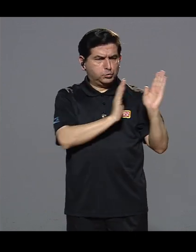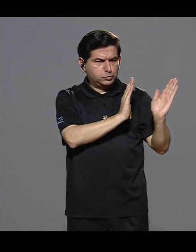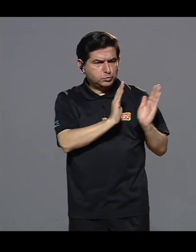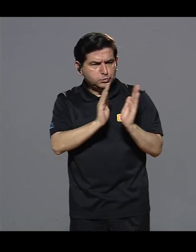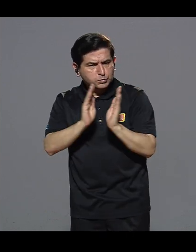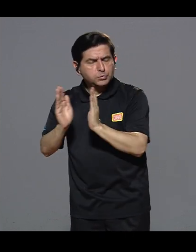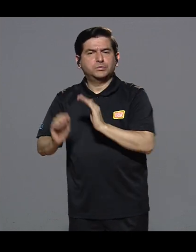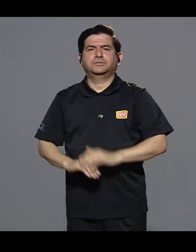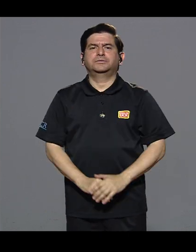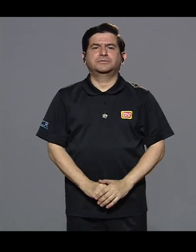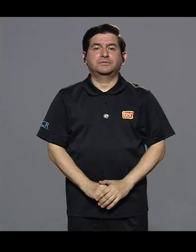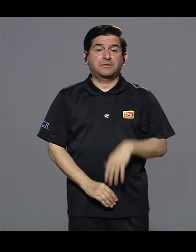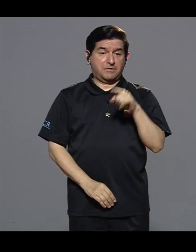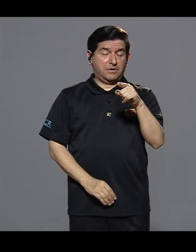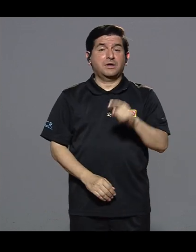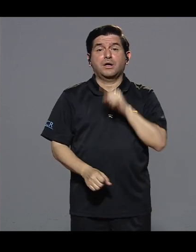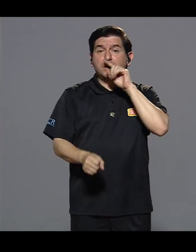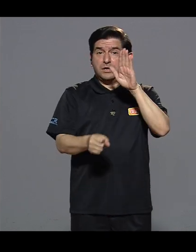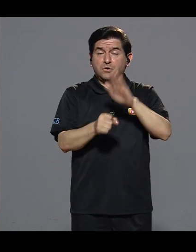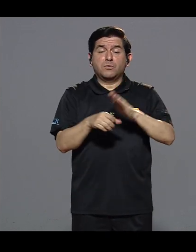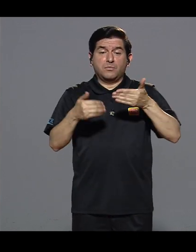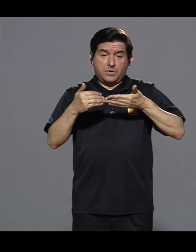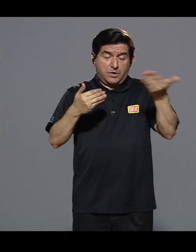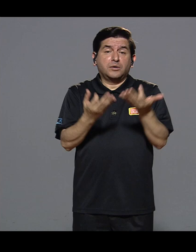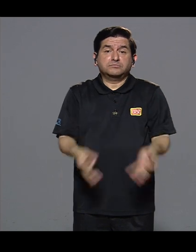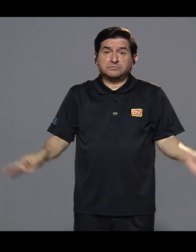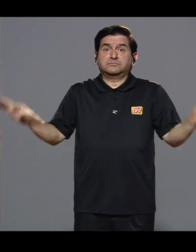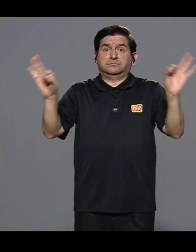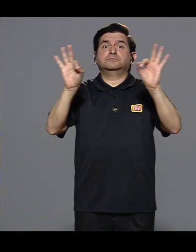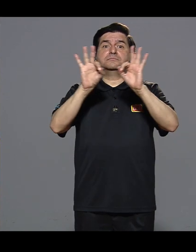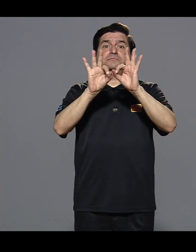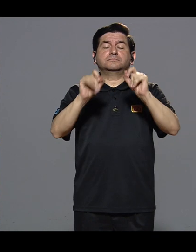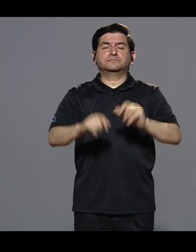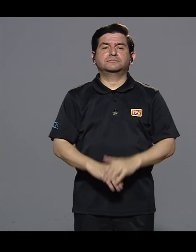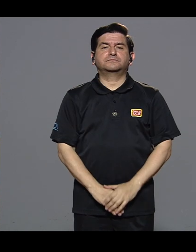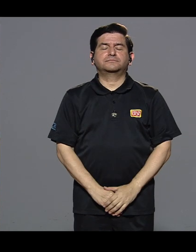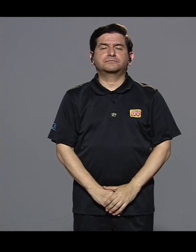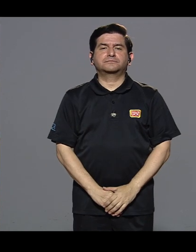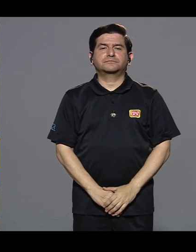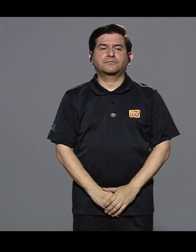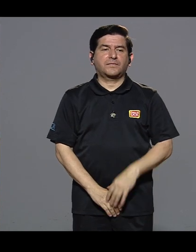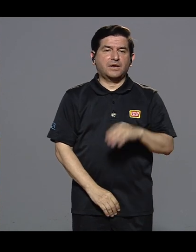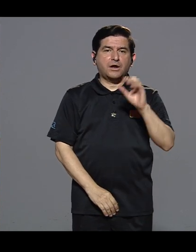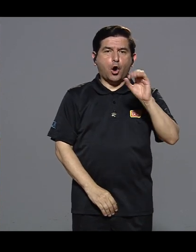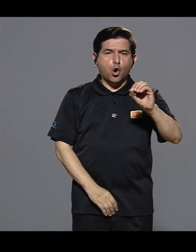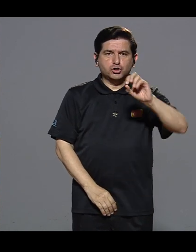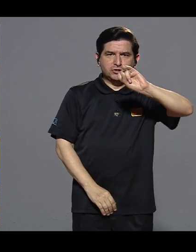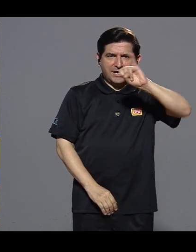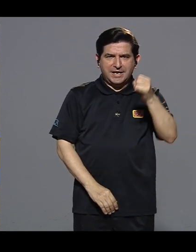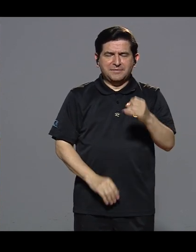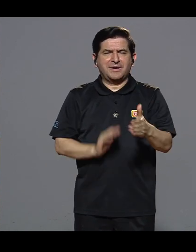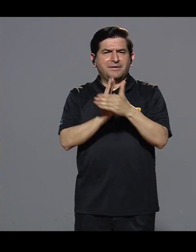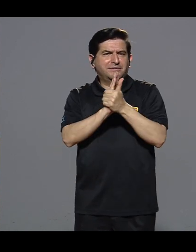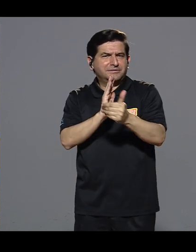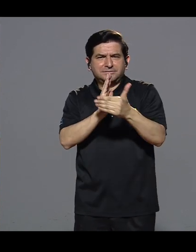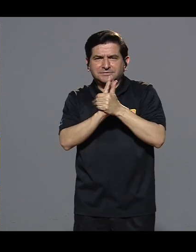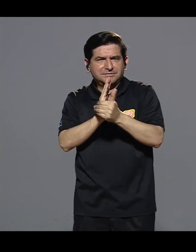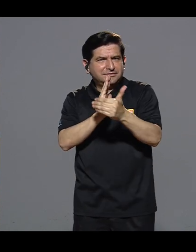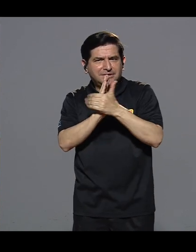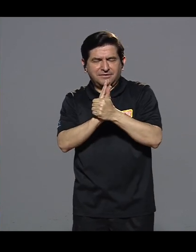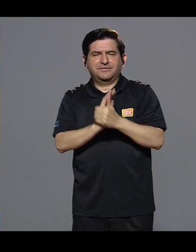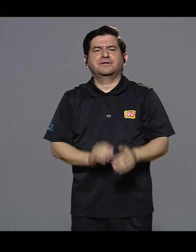En su preparación, pues ha logrado cosas muy importantes. Óscar Jiménez,